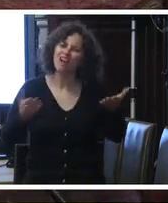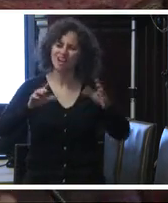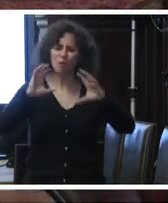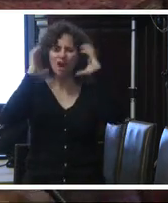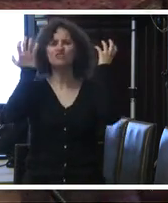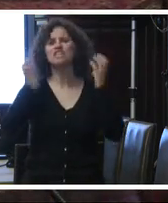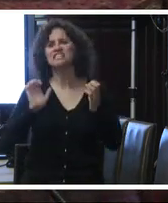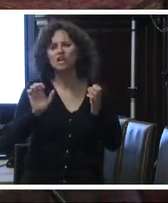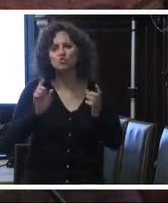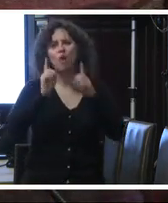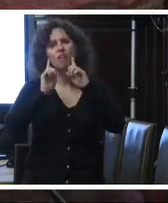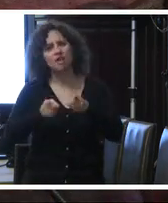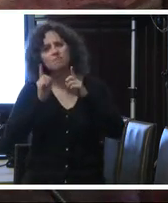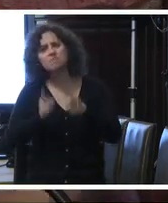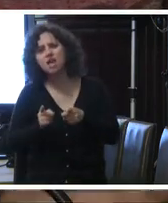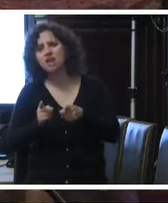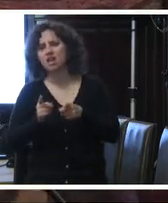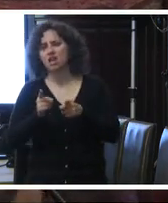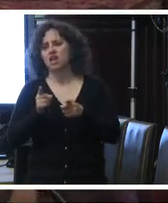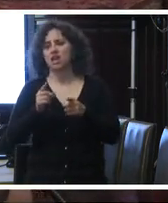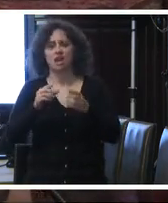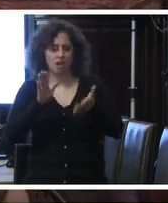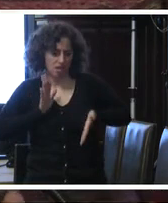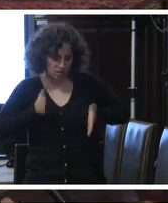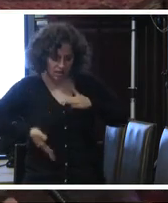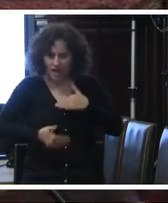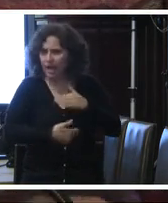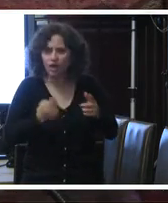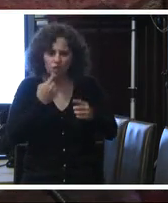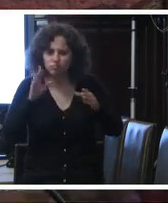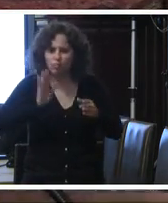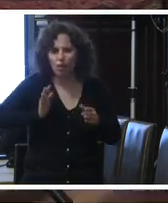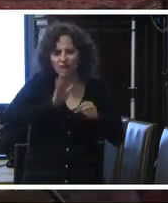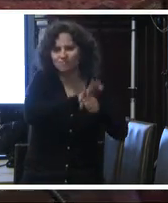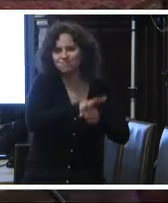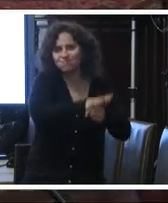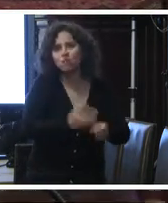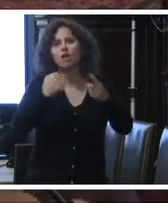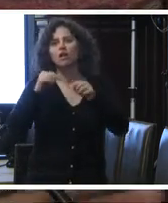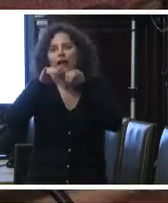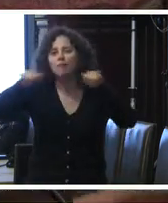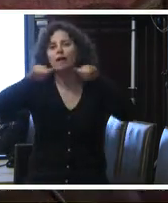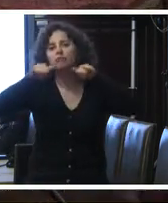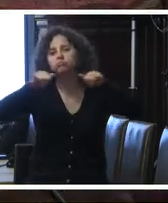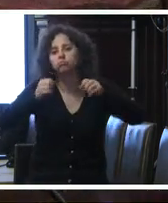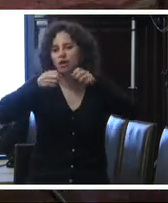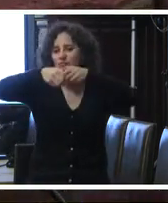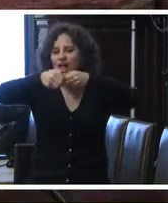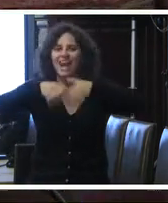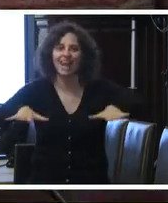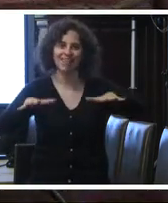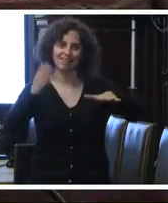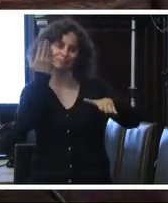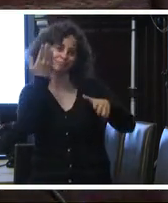violencia sexual y los estereotipos de género las que van operando en estas campañas de difamación que se van desarrollando en redes sociales